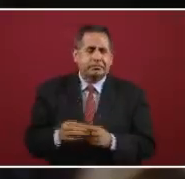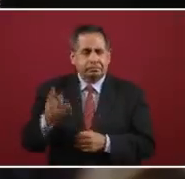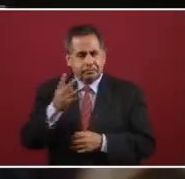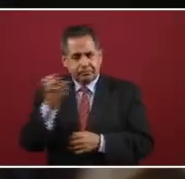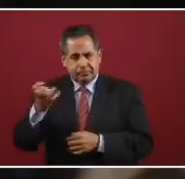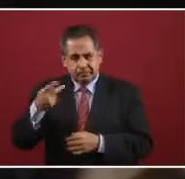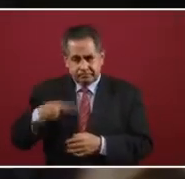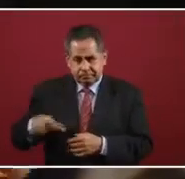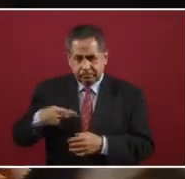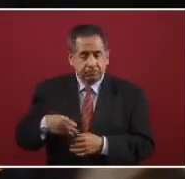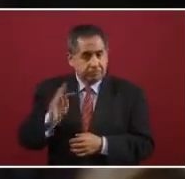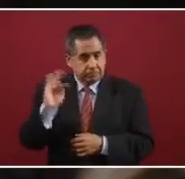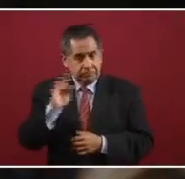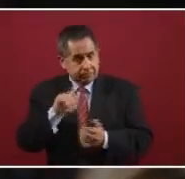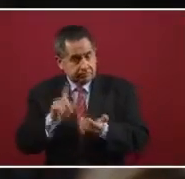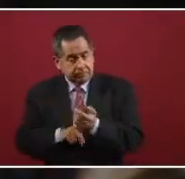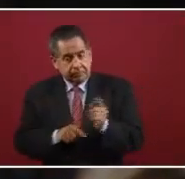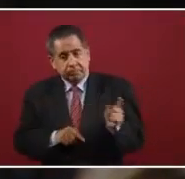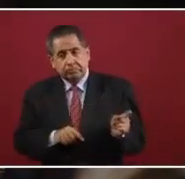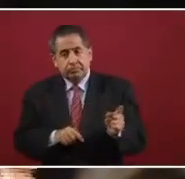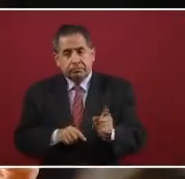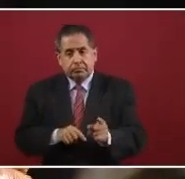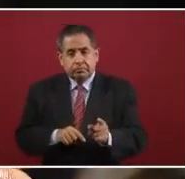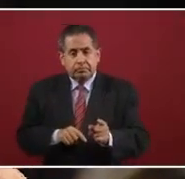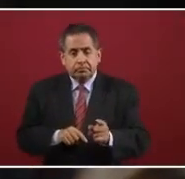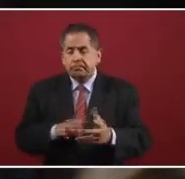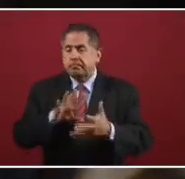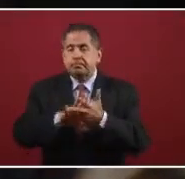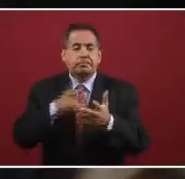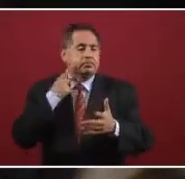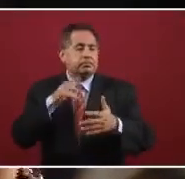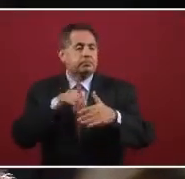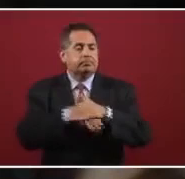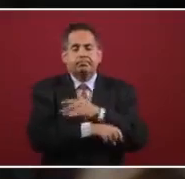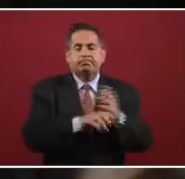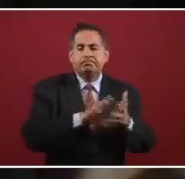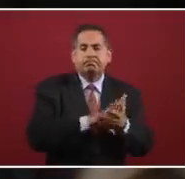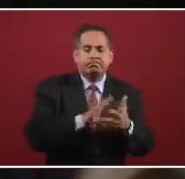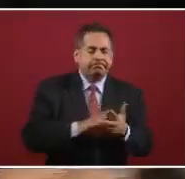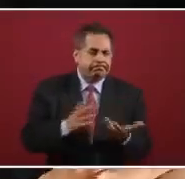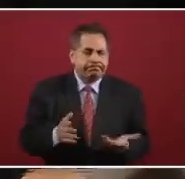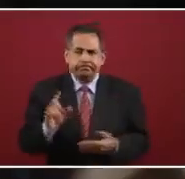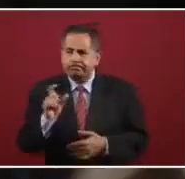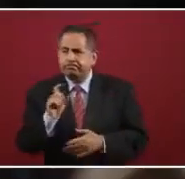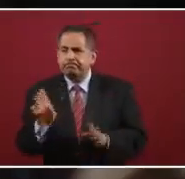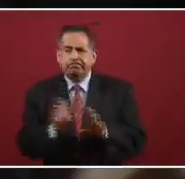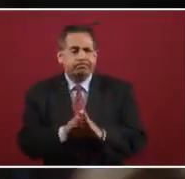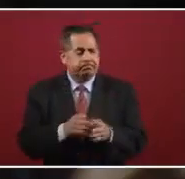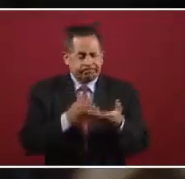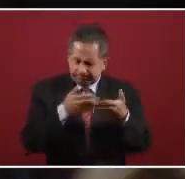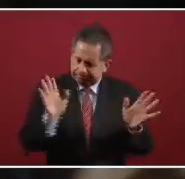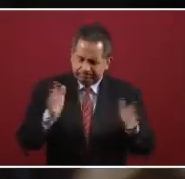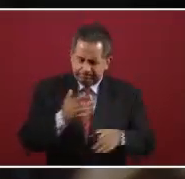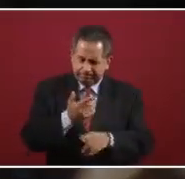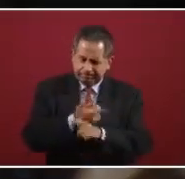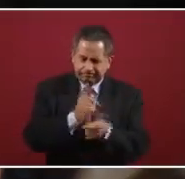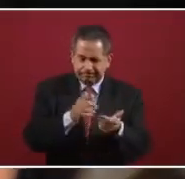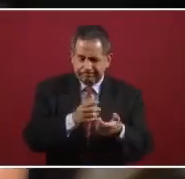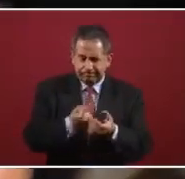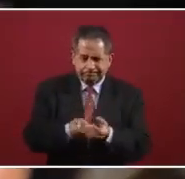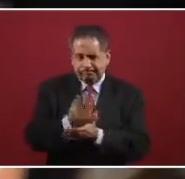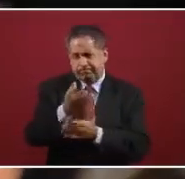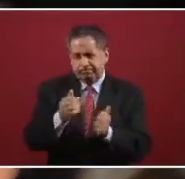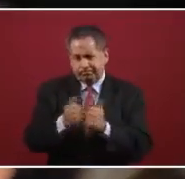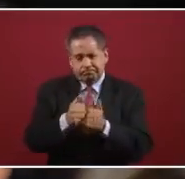que tal vez pueden llegar a la categoría de presos políticos. ¿Cuándo considera usted que ya podrían estar libres